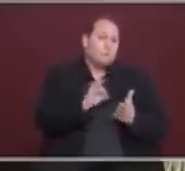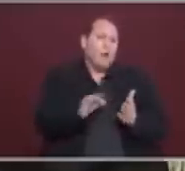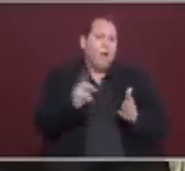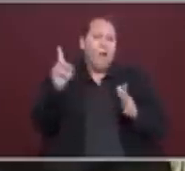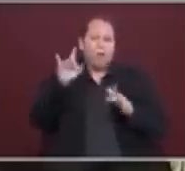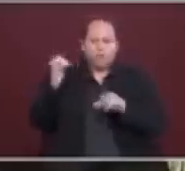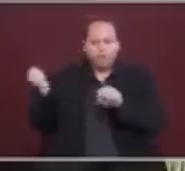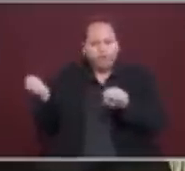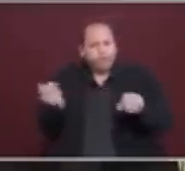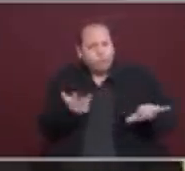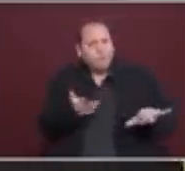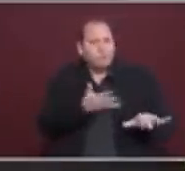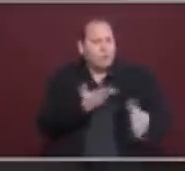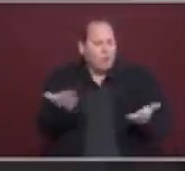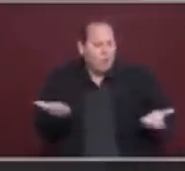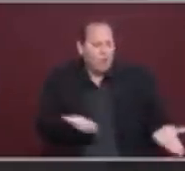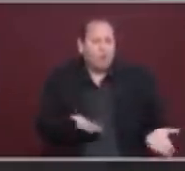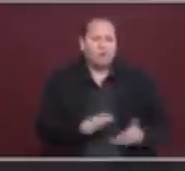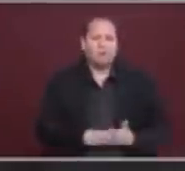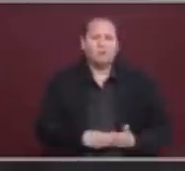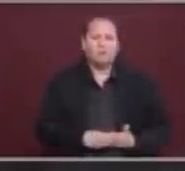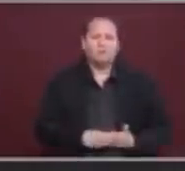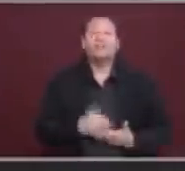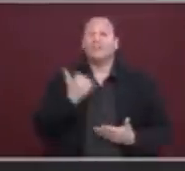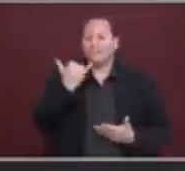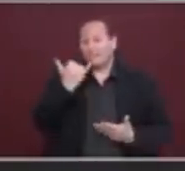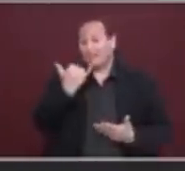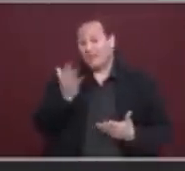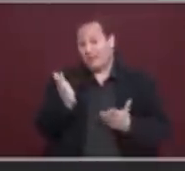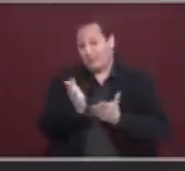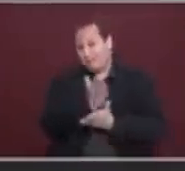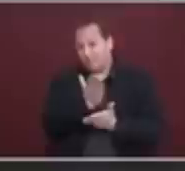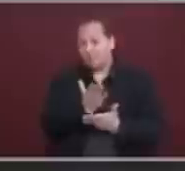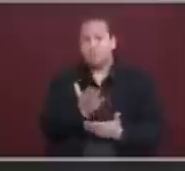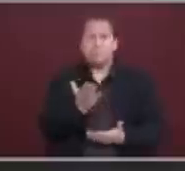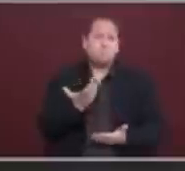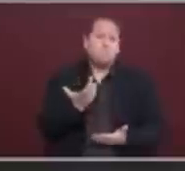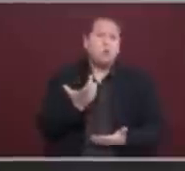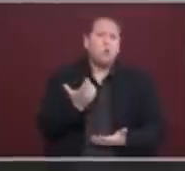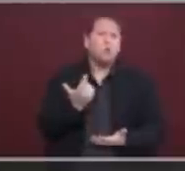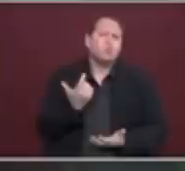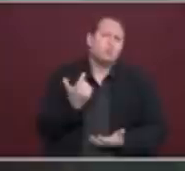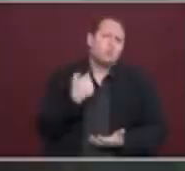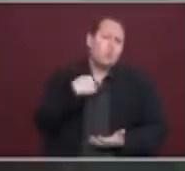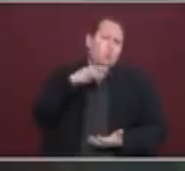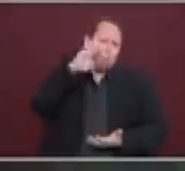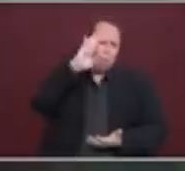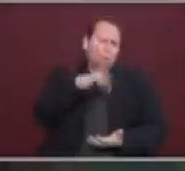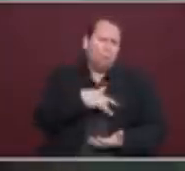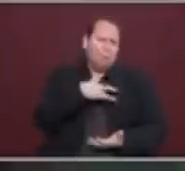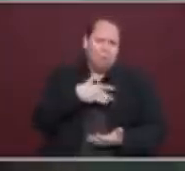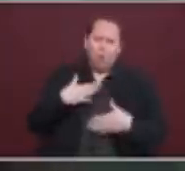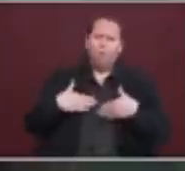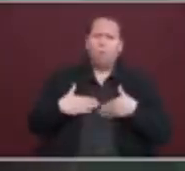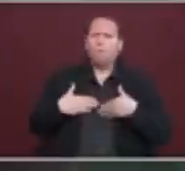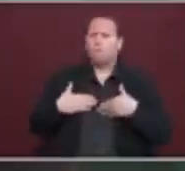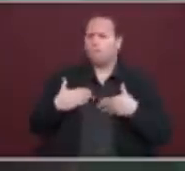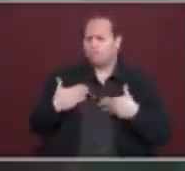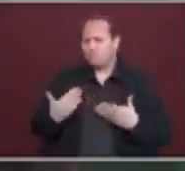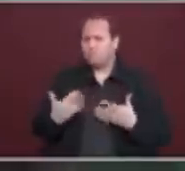agua i tengo la confianza repito